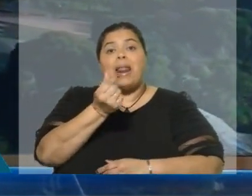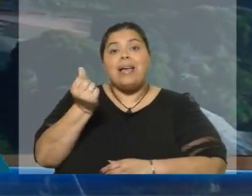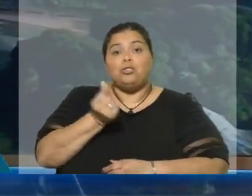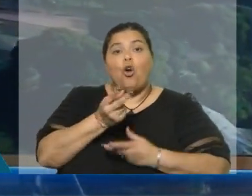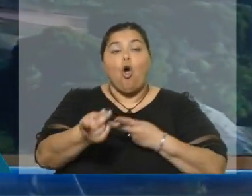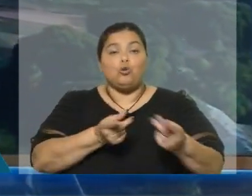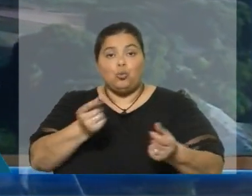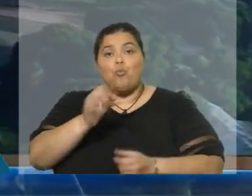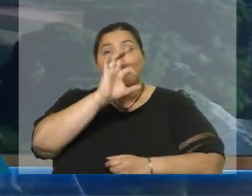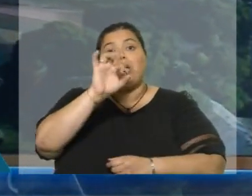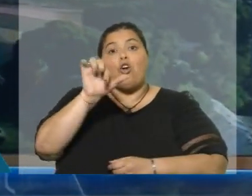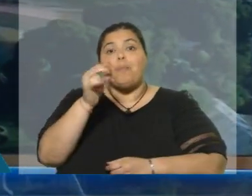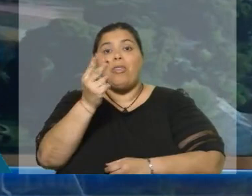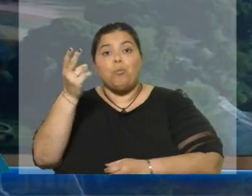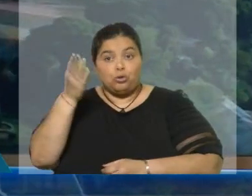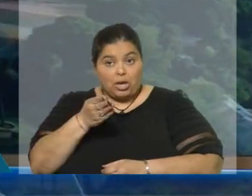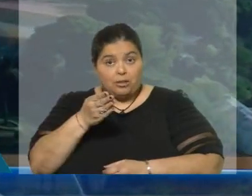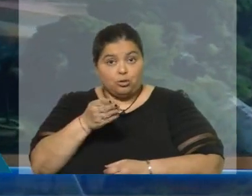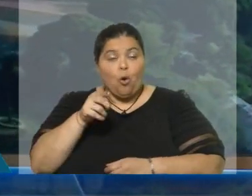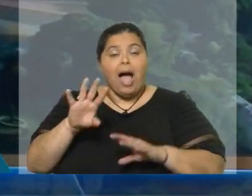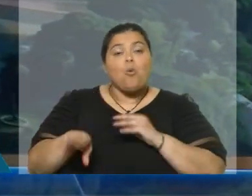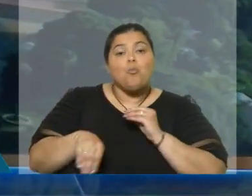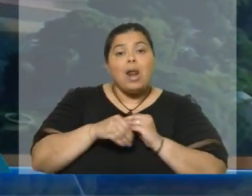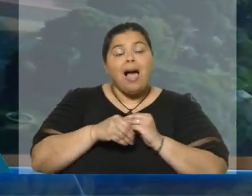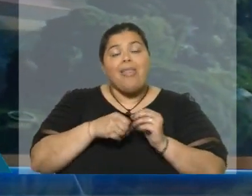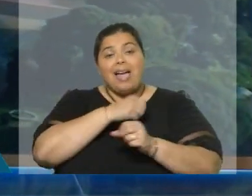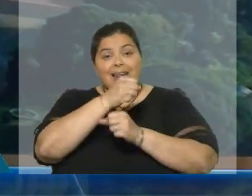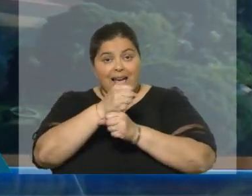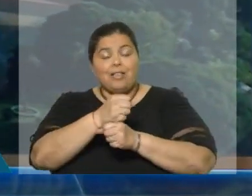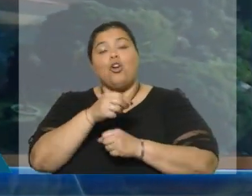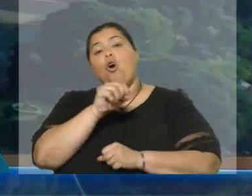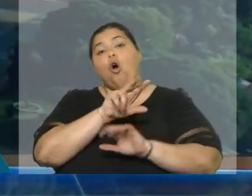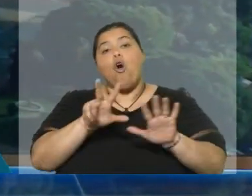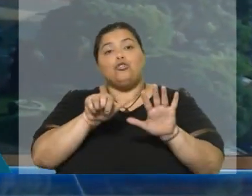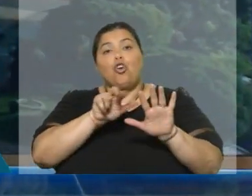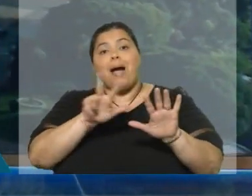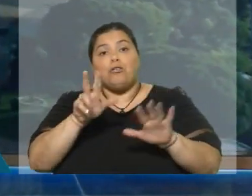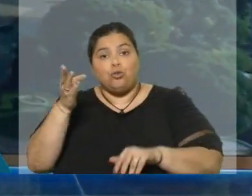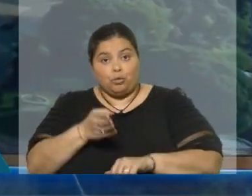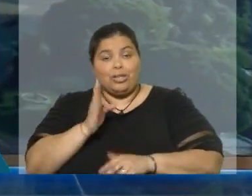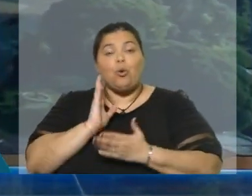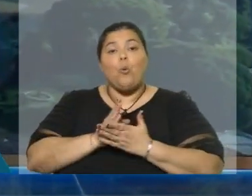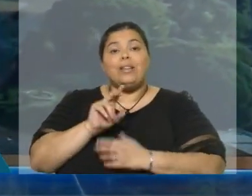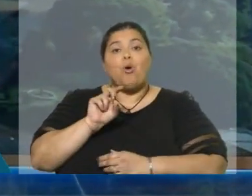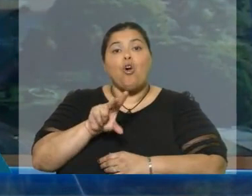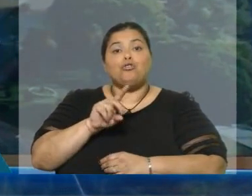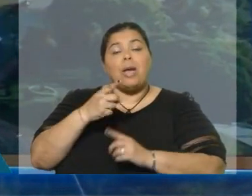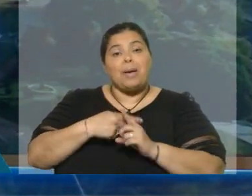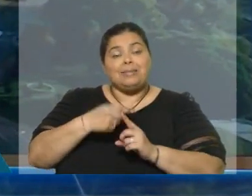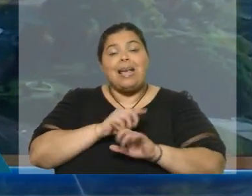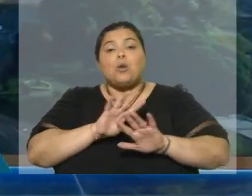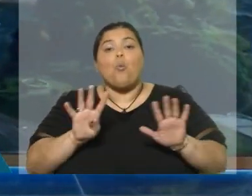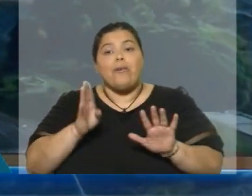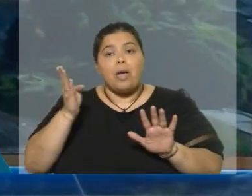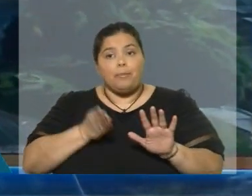mensual de 0,2% acumulada en el año de 8 con 8% y en los últimos 12 meses 9%